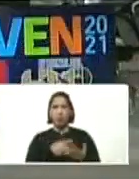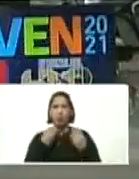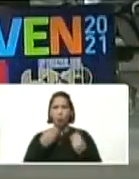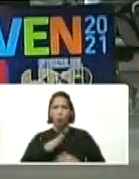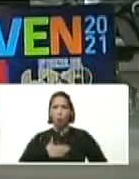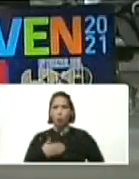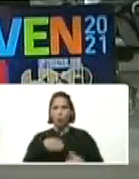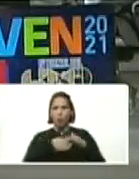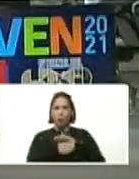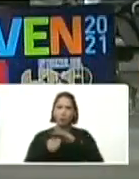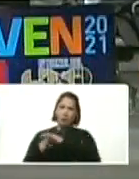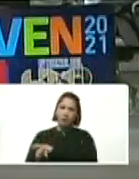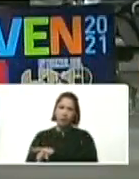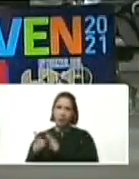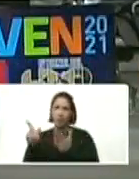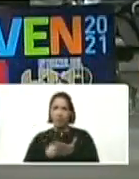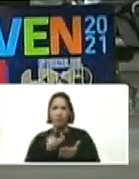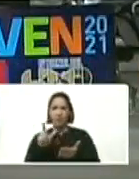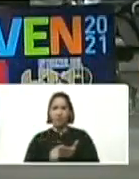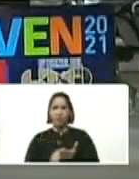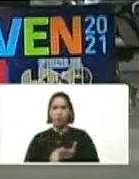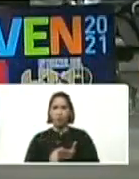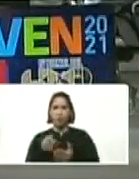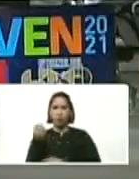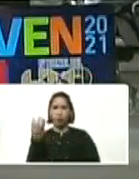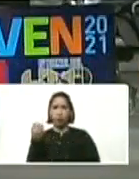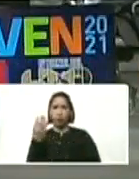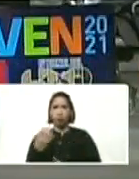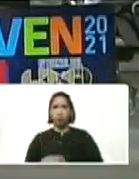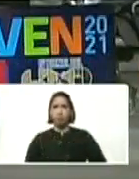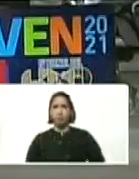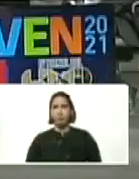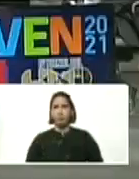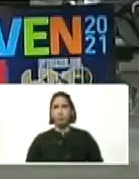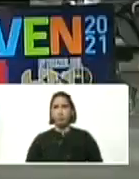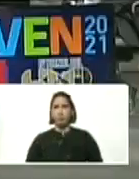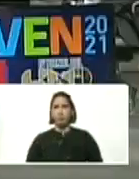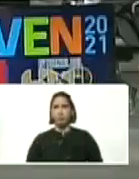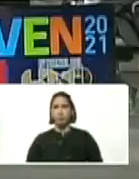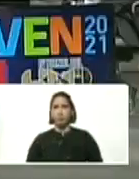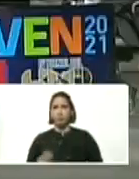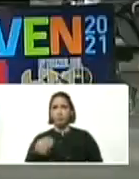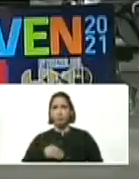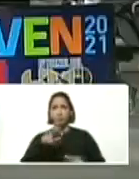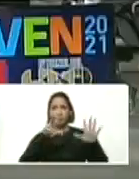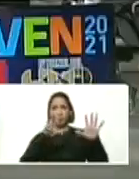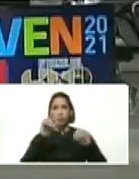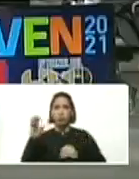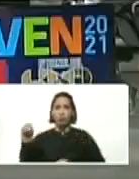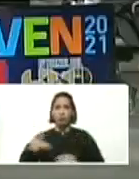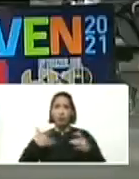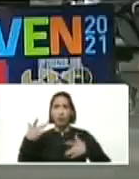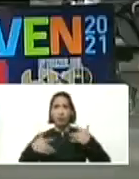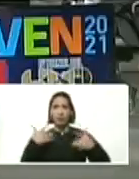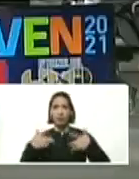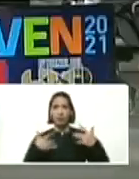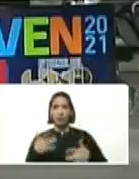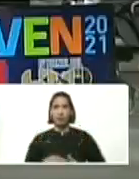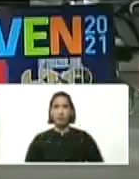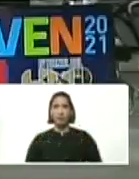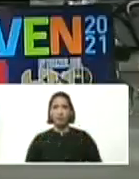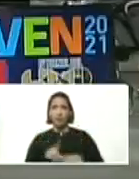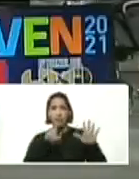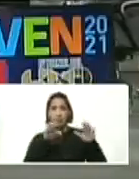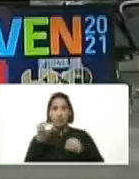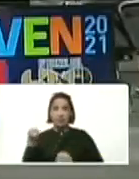puedo acceder a sus libros, a sus conferencias? ¿Verdad? Hay más de 800 actividades,